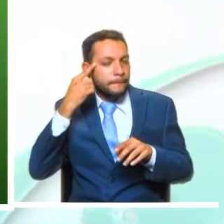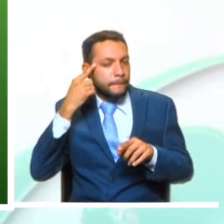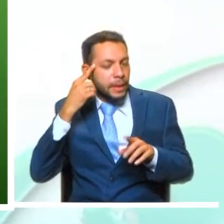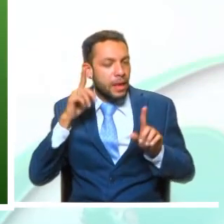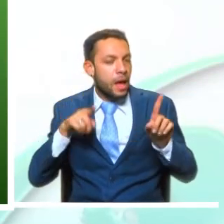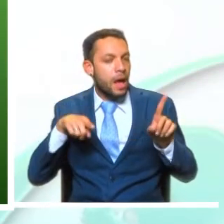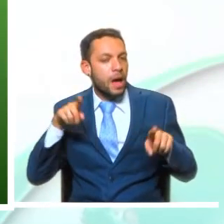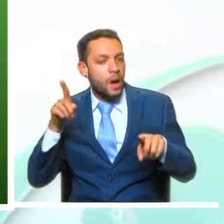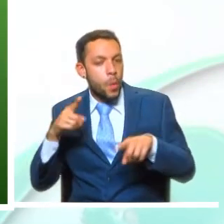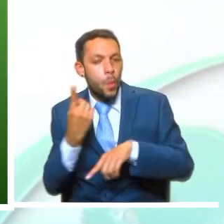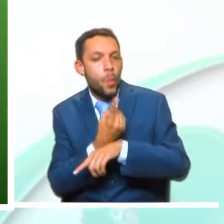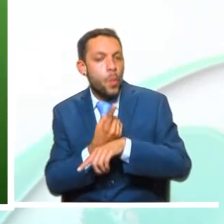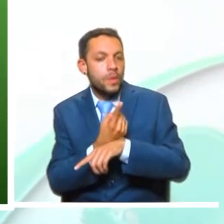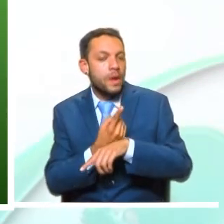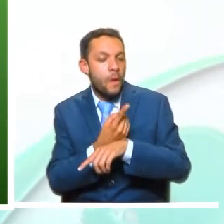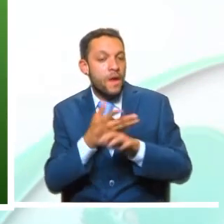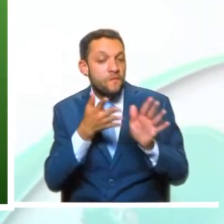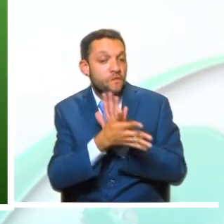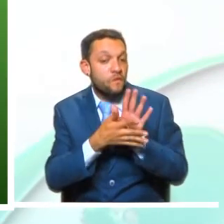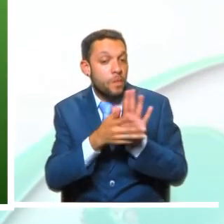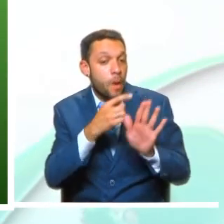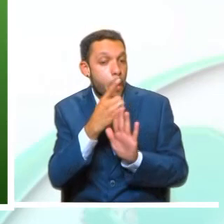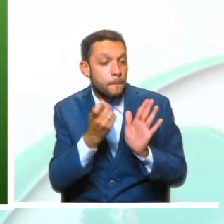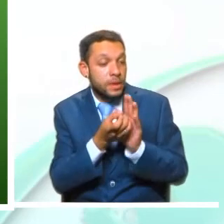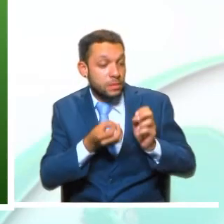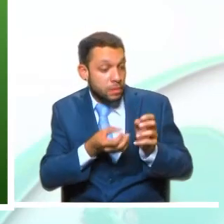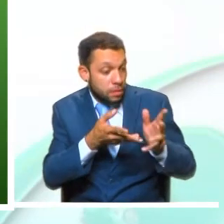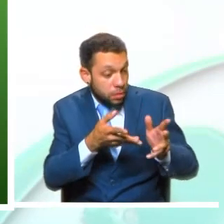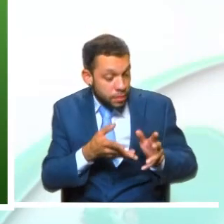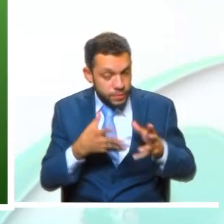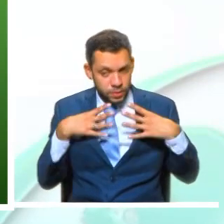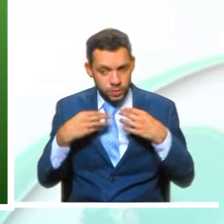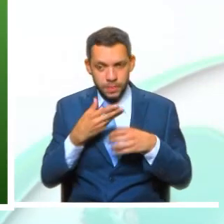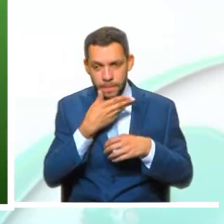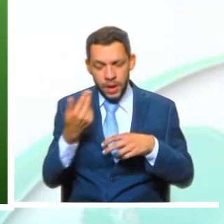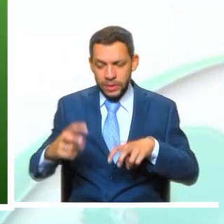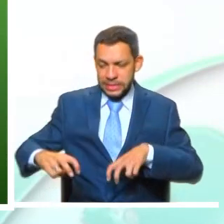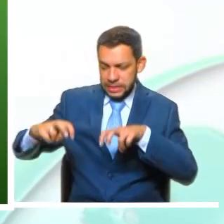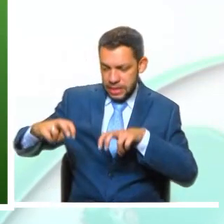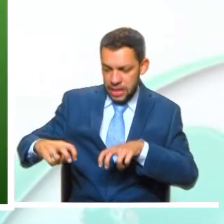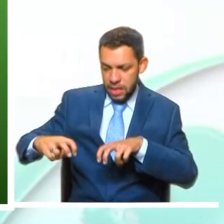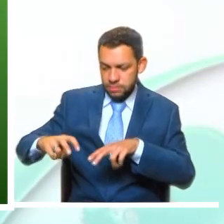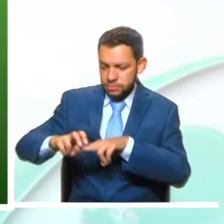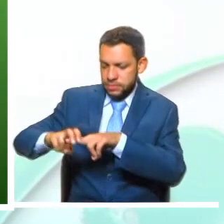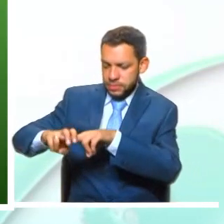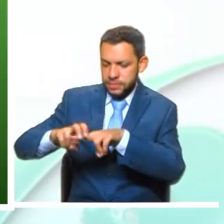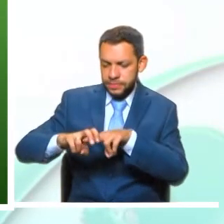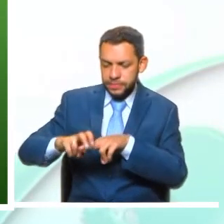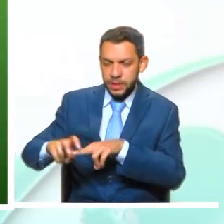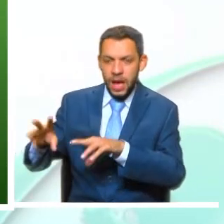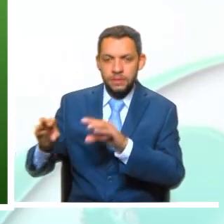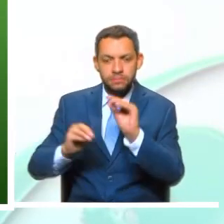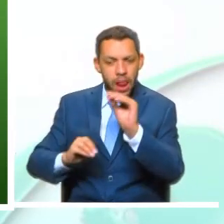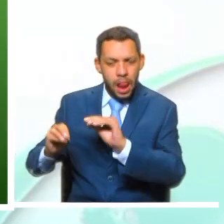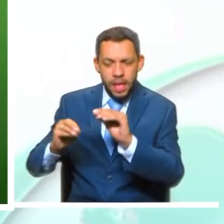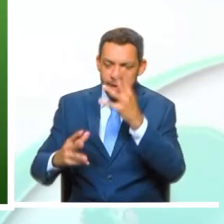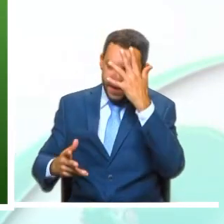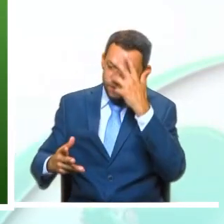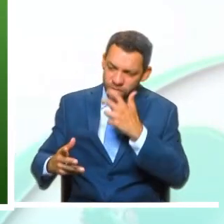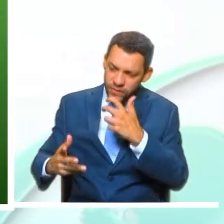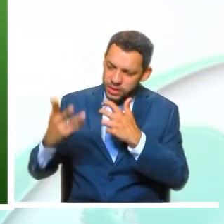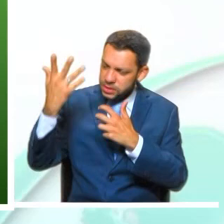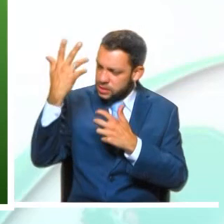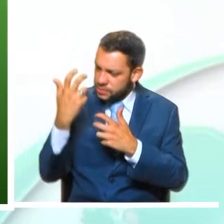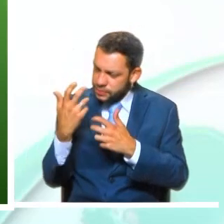en una hora no alcanzan a contarle el cuento pero cuando nos sentamos y entre todos vamos elaborando un proceso de